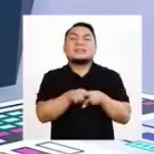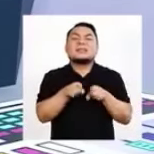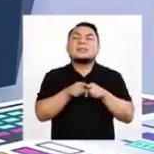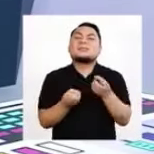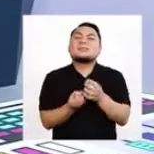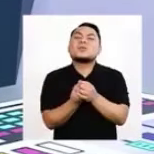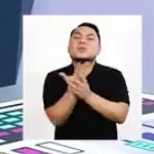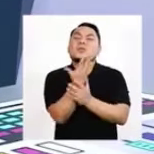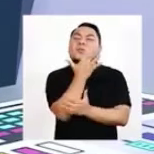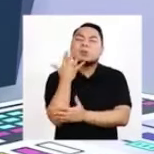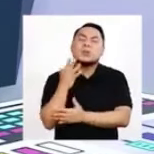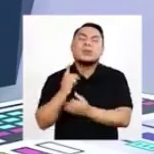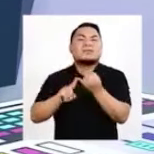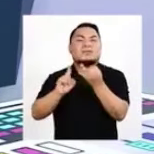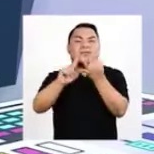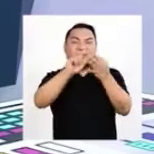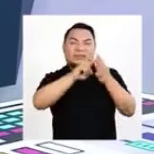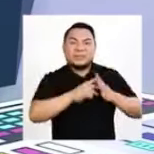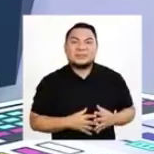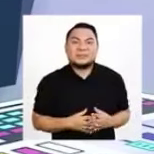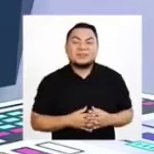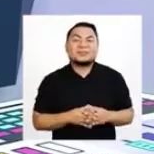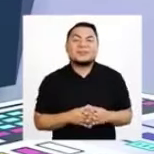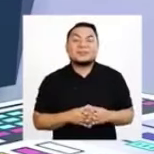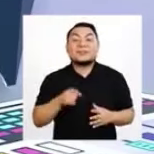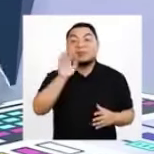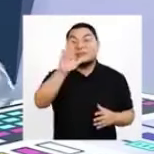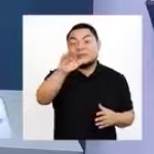carreteras, los sembríos y otros.